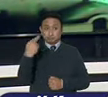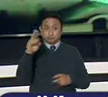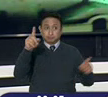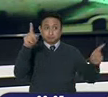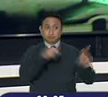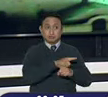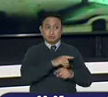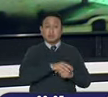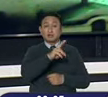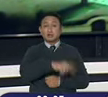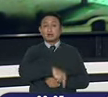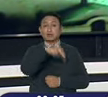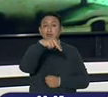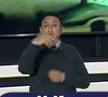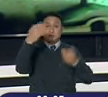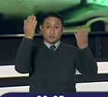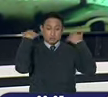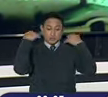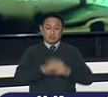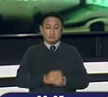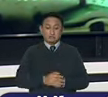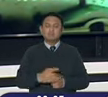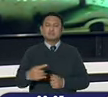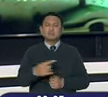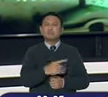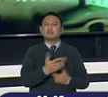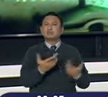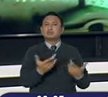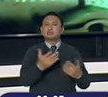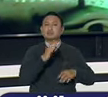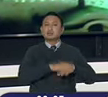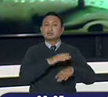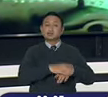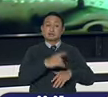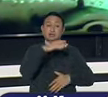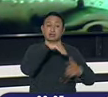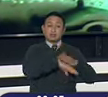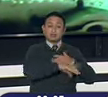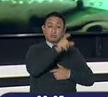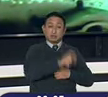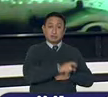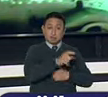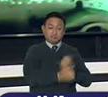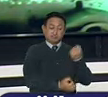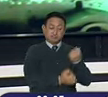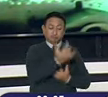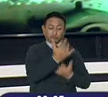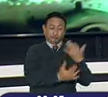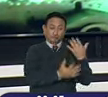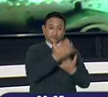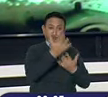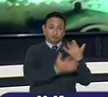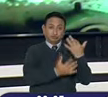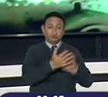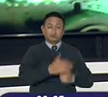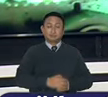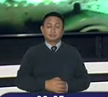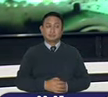el norte de Guayaquil. La medida fue tomada tras un incendio provocado por las personas que se trataban